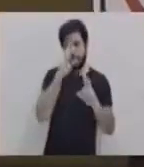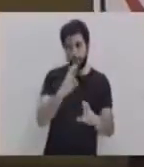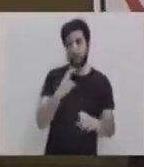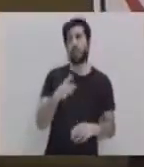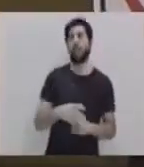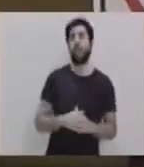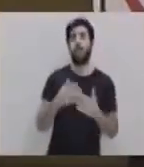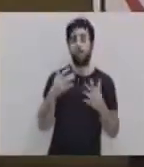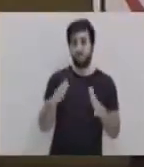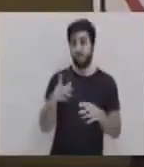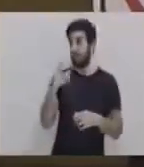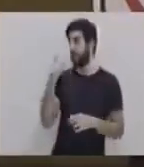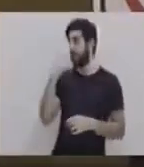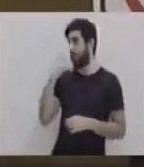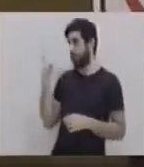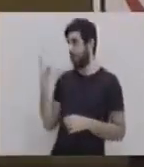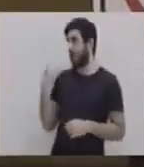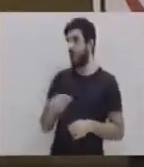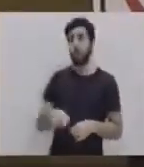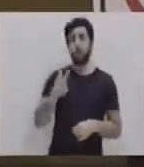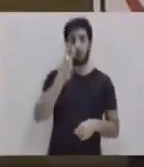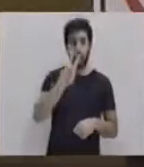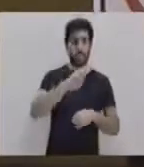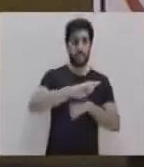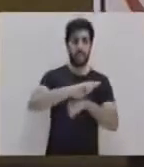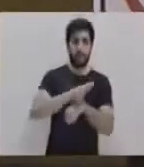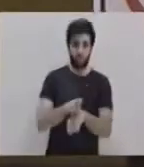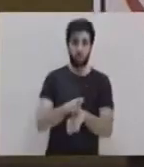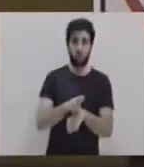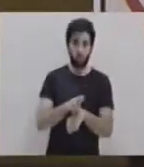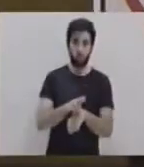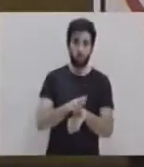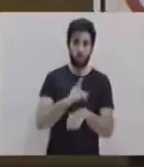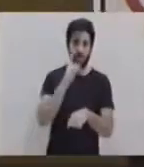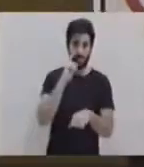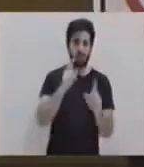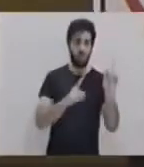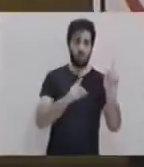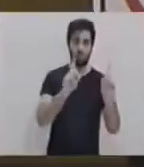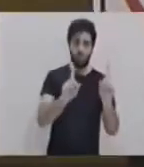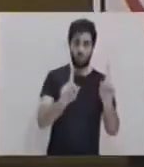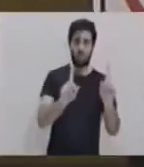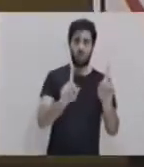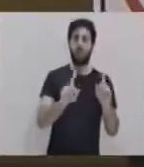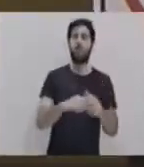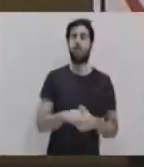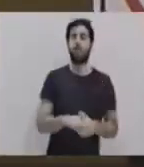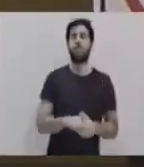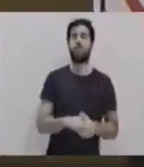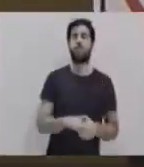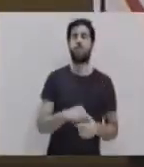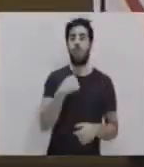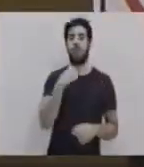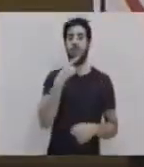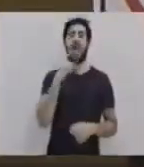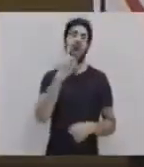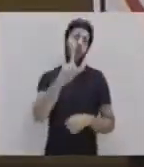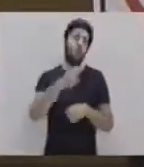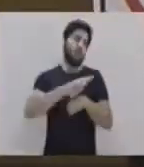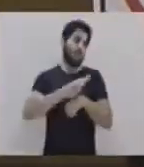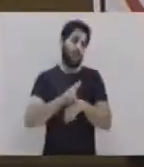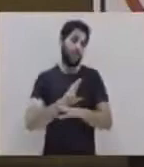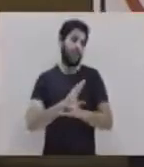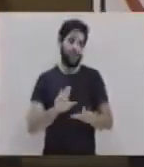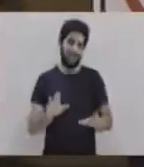Teniendo eso en cuenta, 2 segundos que me tardo yo en poder hacer algo, ¿verdad? Cuando nosotros decimos un segundo es la